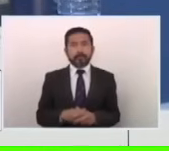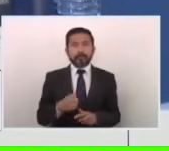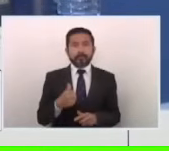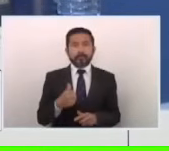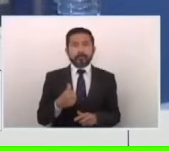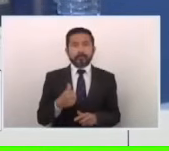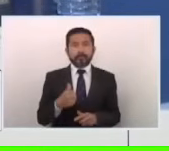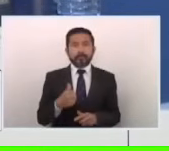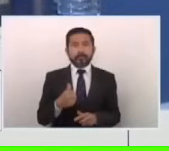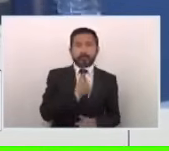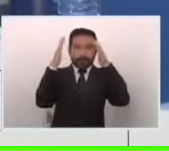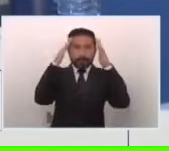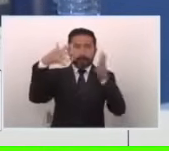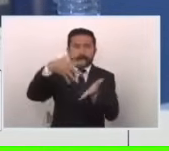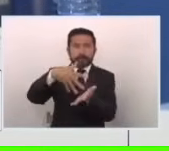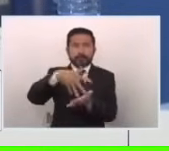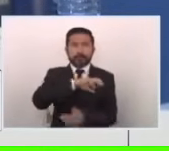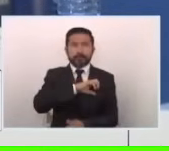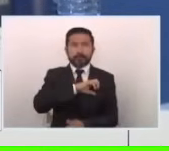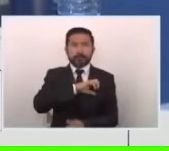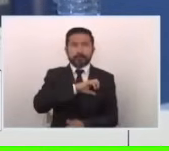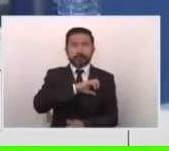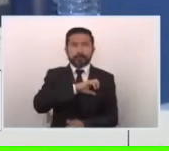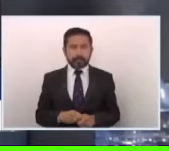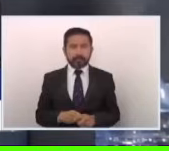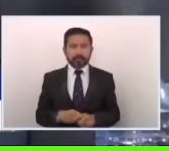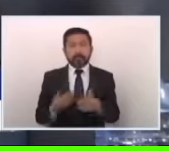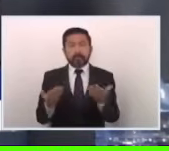Saludar al pueblo salvadoreño que está pendiente. En